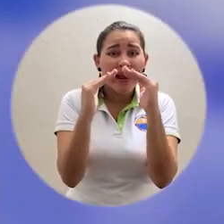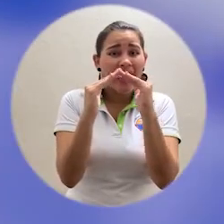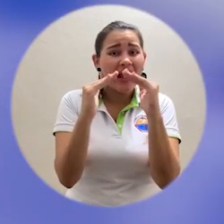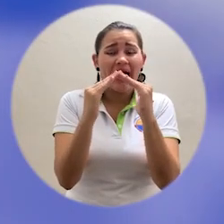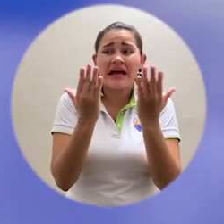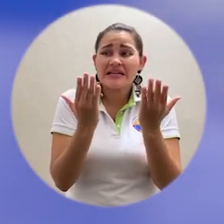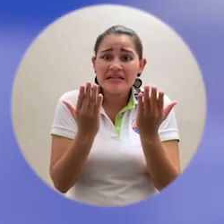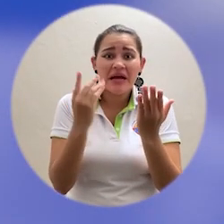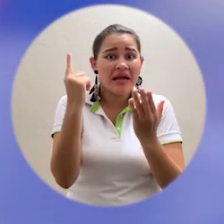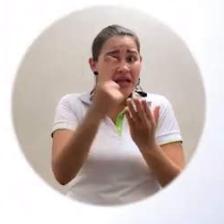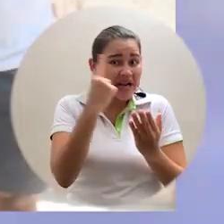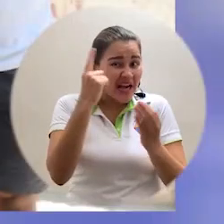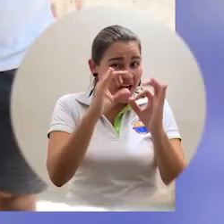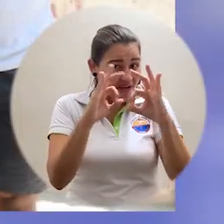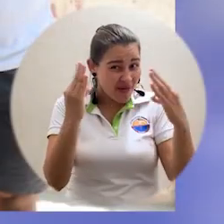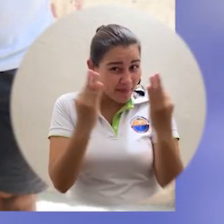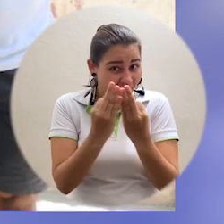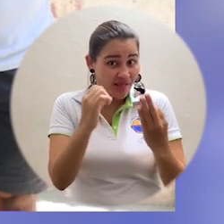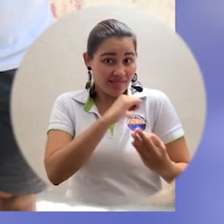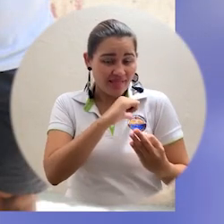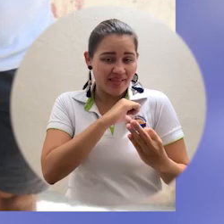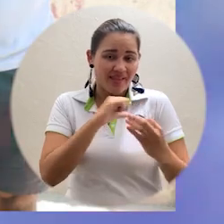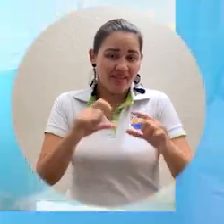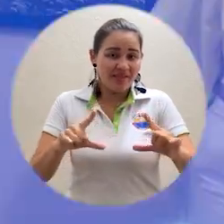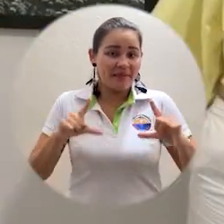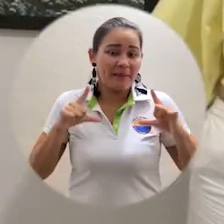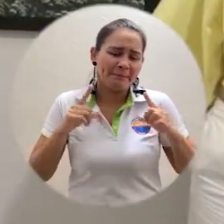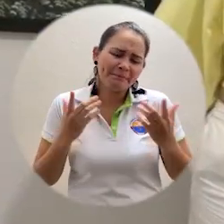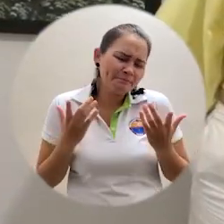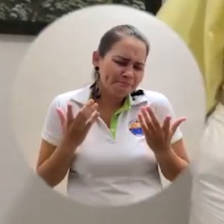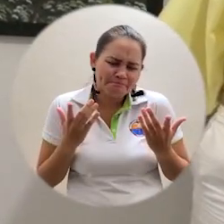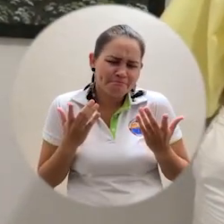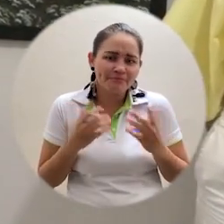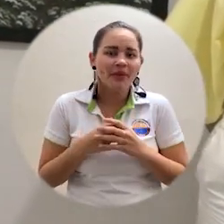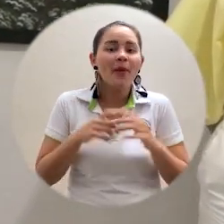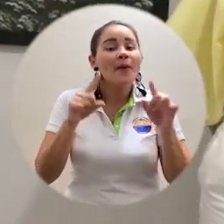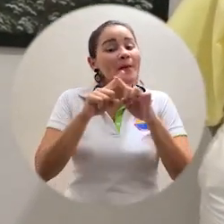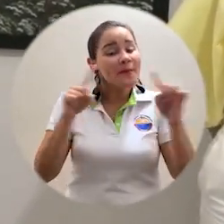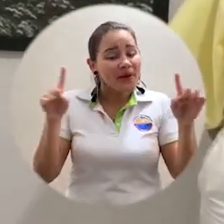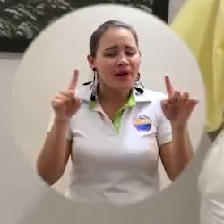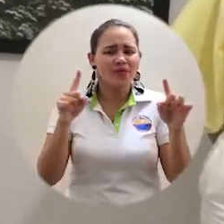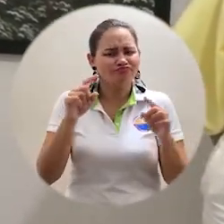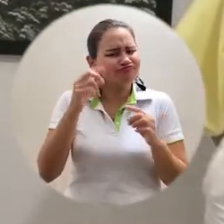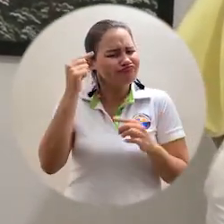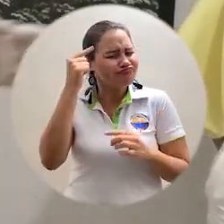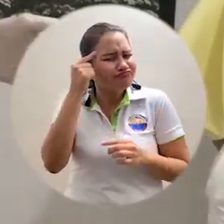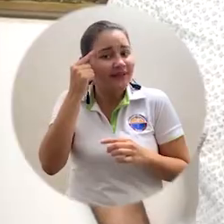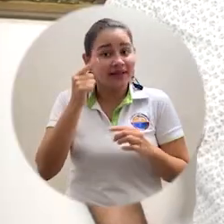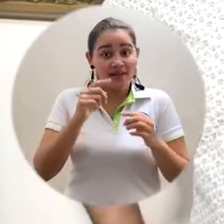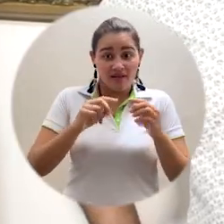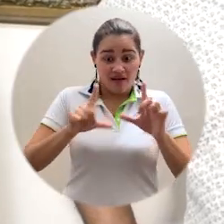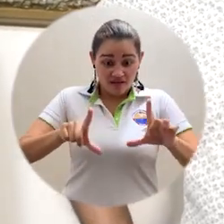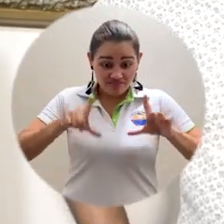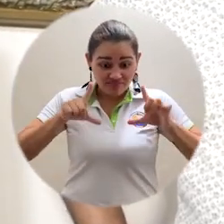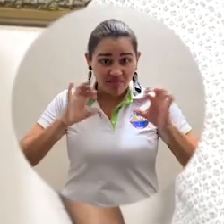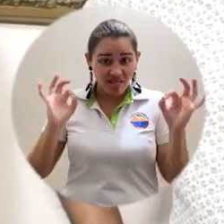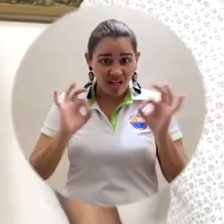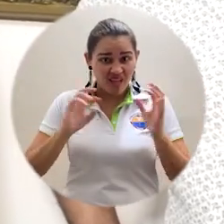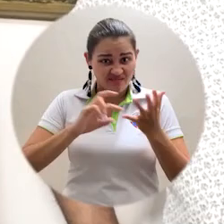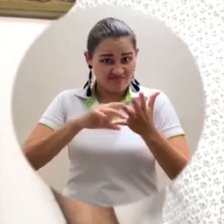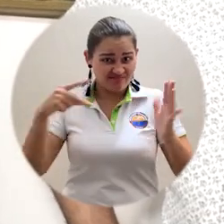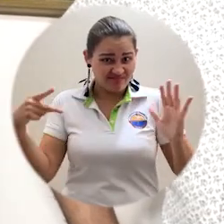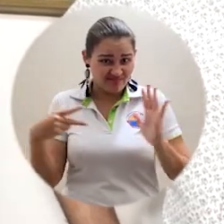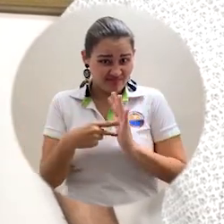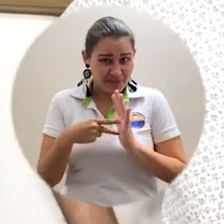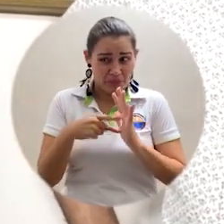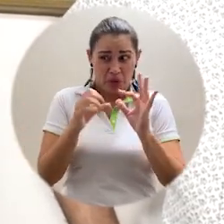hay en una familia, y a veces hay gente que no por el hecho de no tener un título son menos que uno. Claro, yo he acumulado muchos de estos, pero